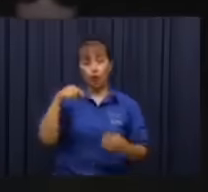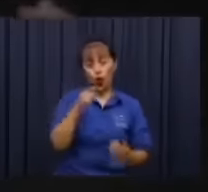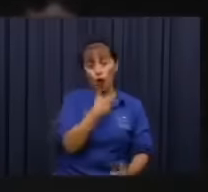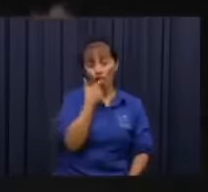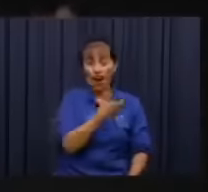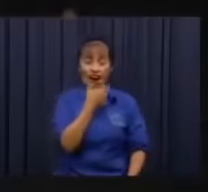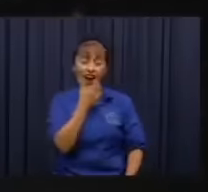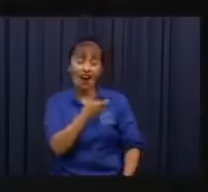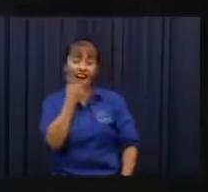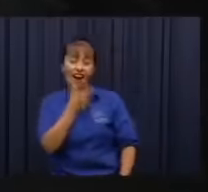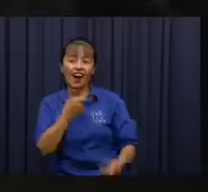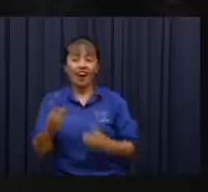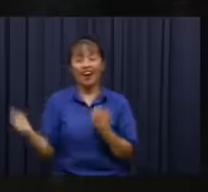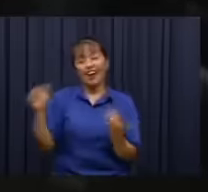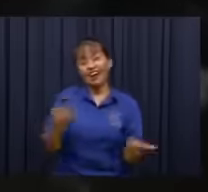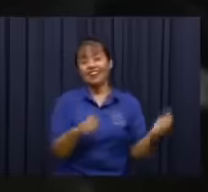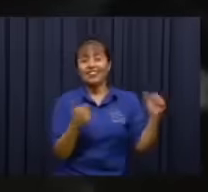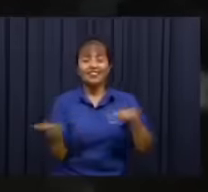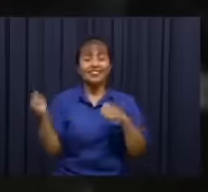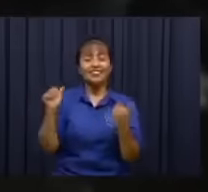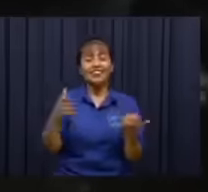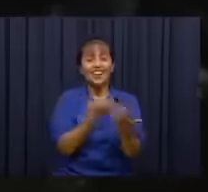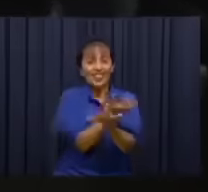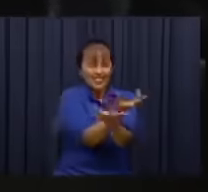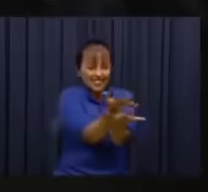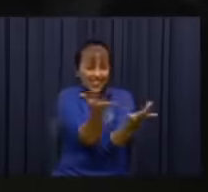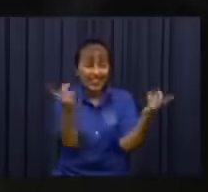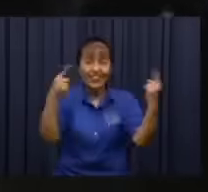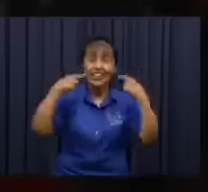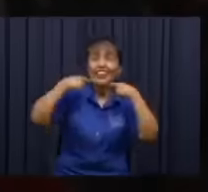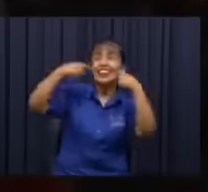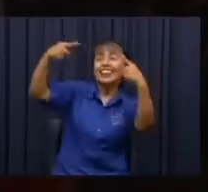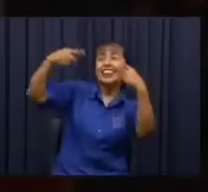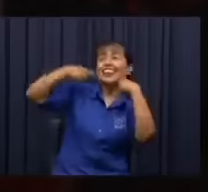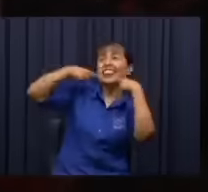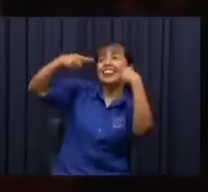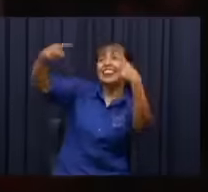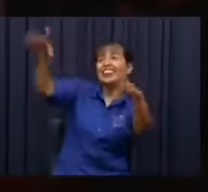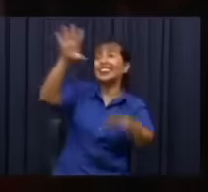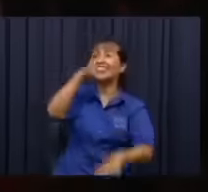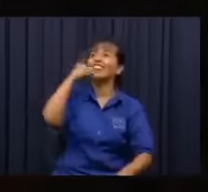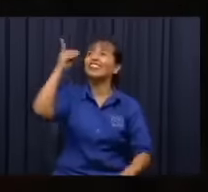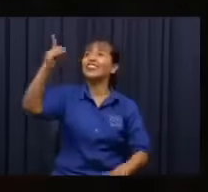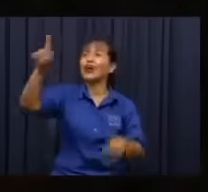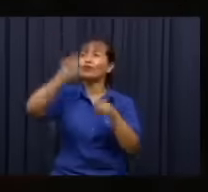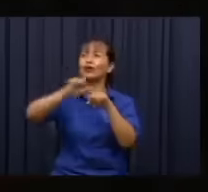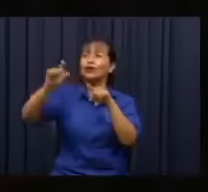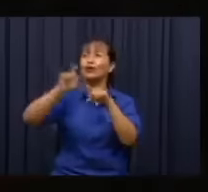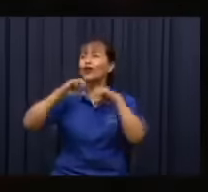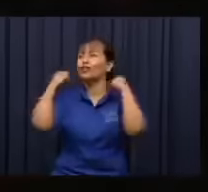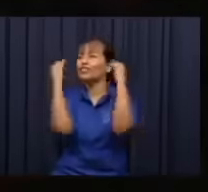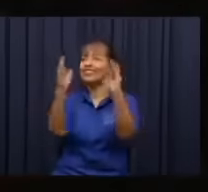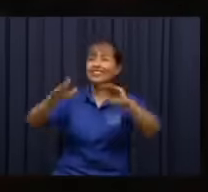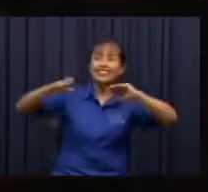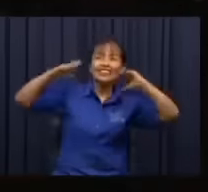Y mi lengua de alabanza, entonces dirá a las naciones que goza.